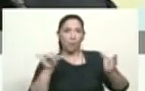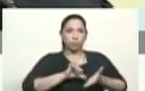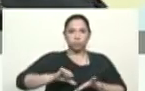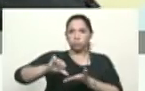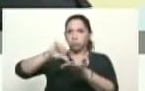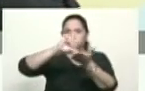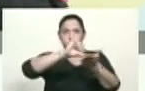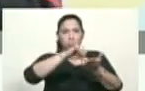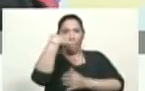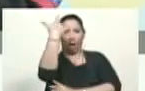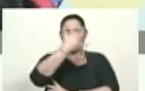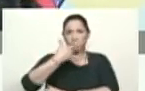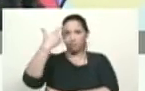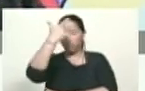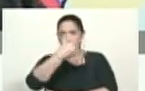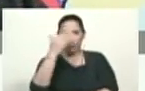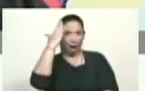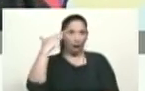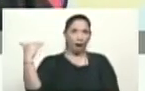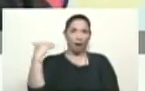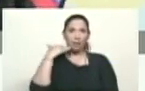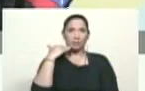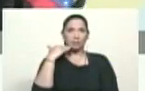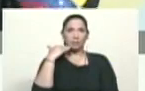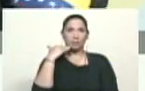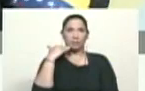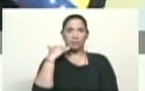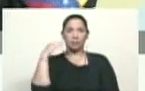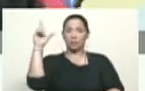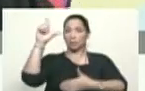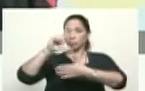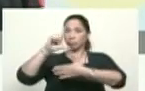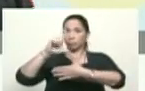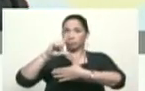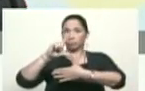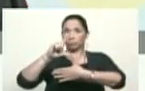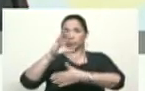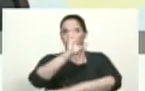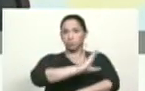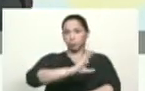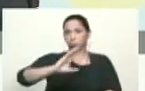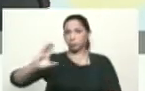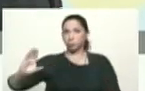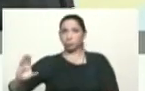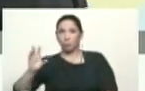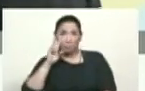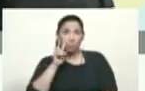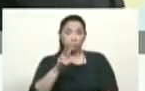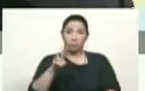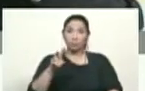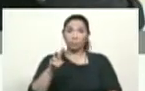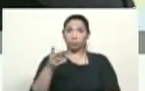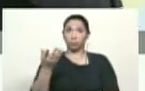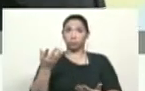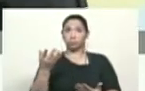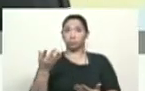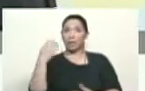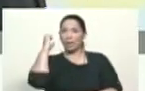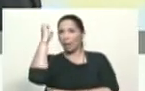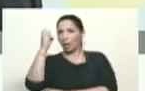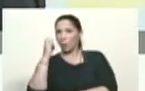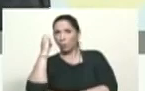de África, de Asia y América Latina y el Caribe. Los